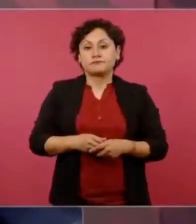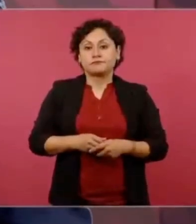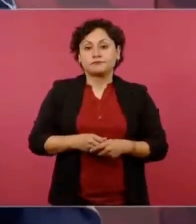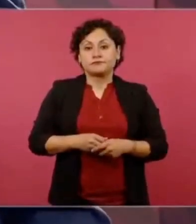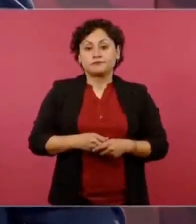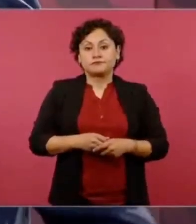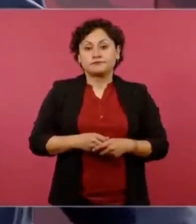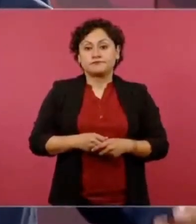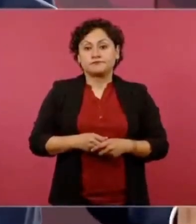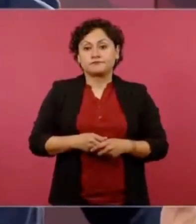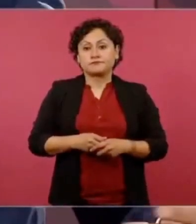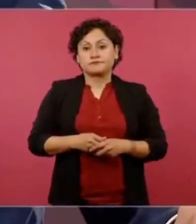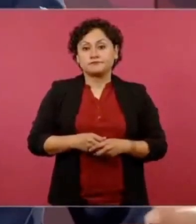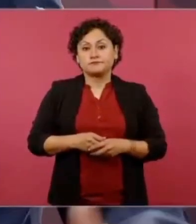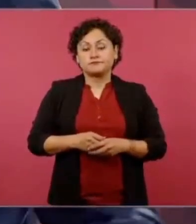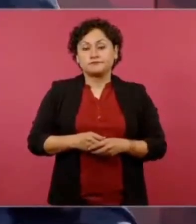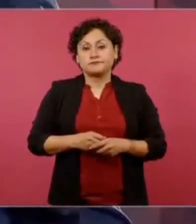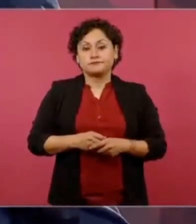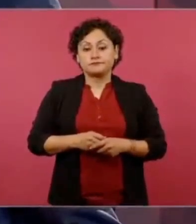tan